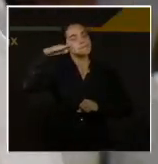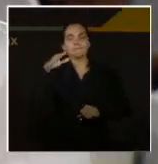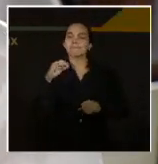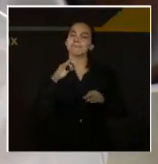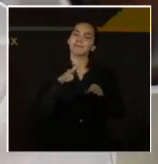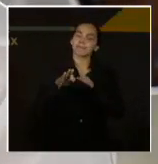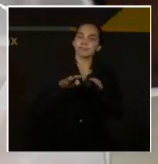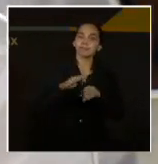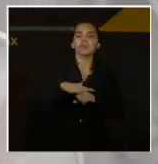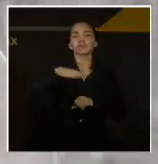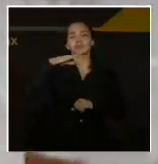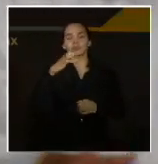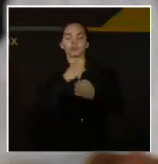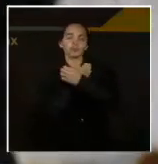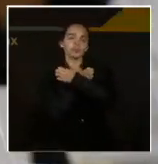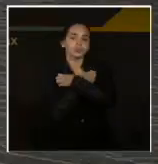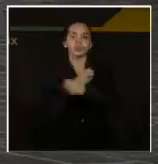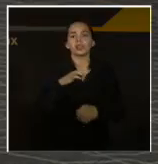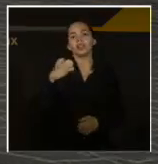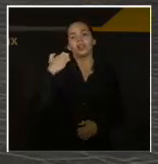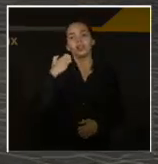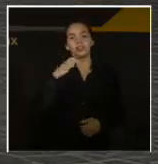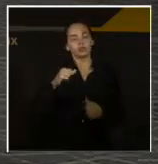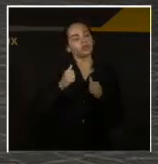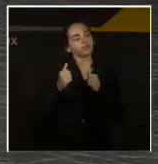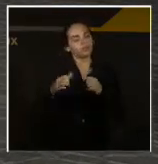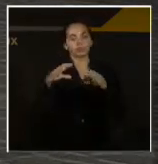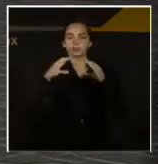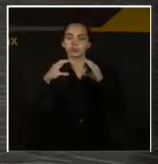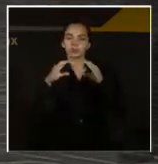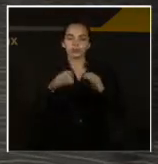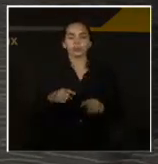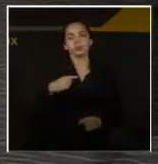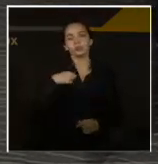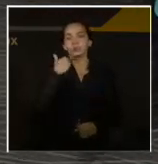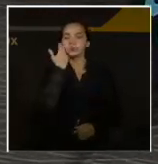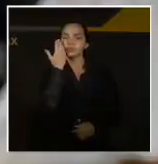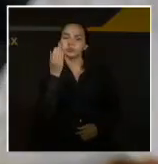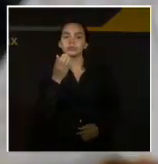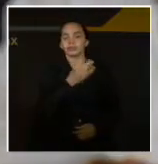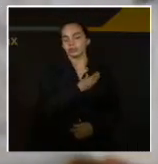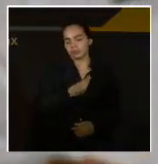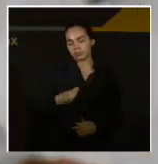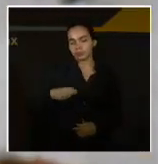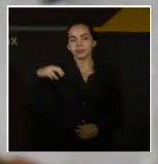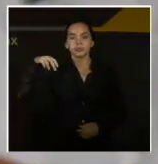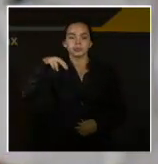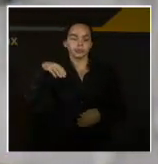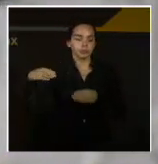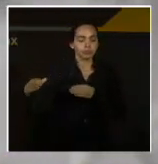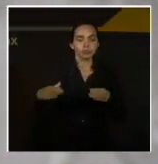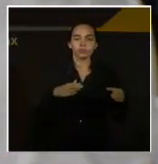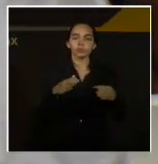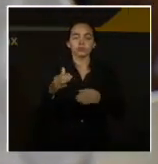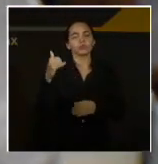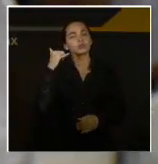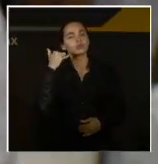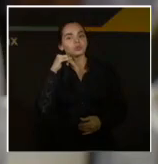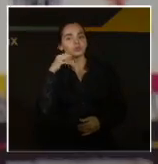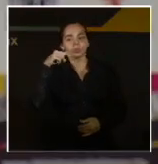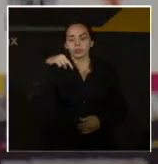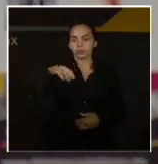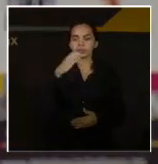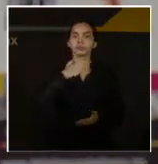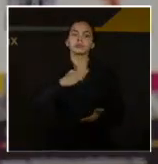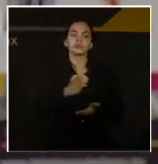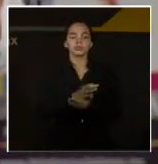oportunidades, quiero que Yucatán siga siendo seguro. Yo quiero que mis hijos caminen por las calles de mi estado, por esta ciudad,